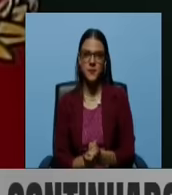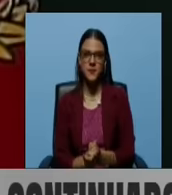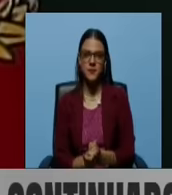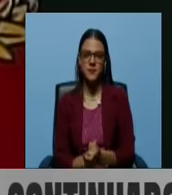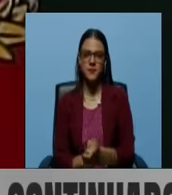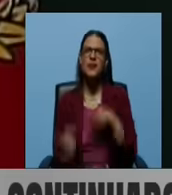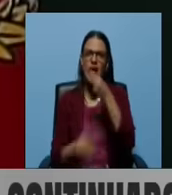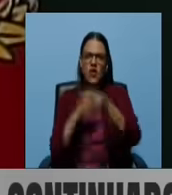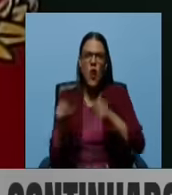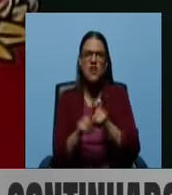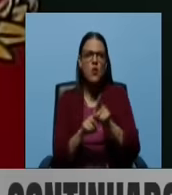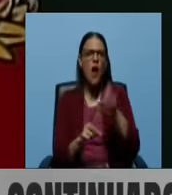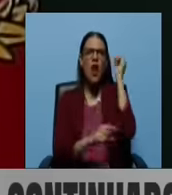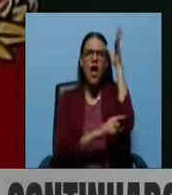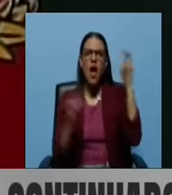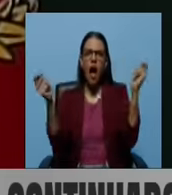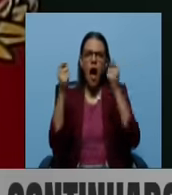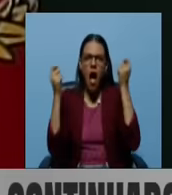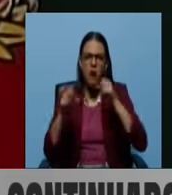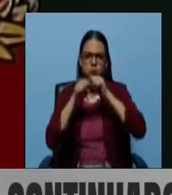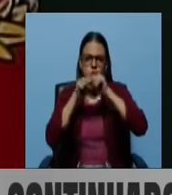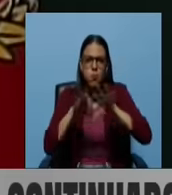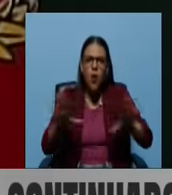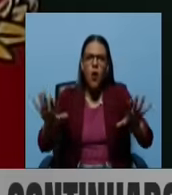Con una campaña mediática